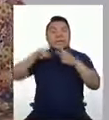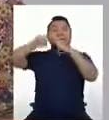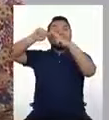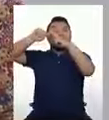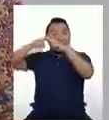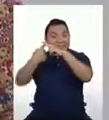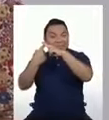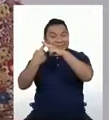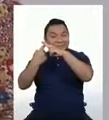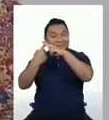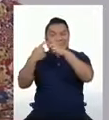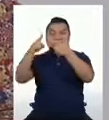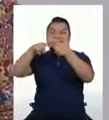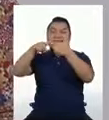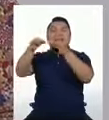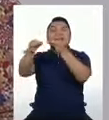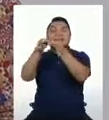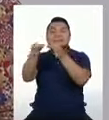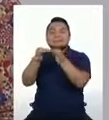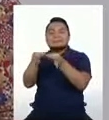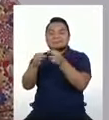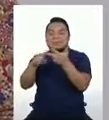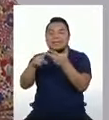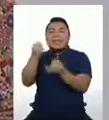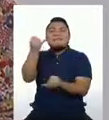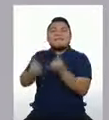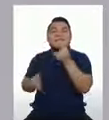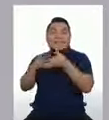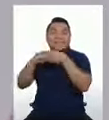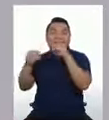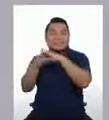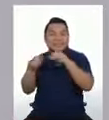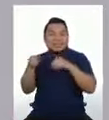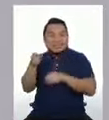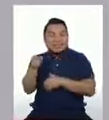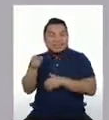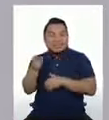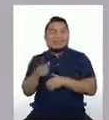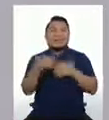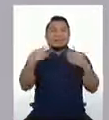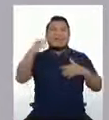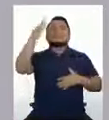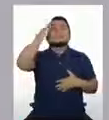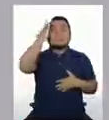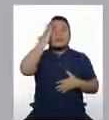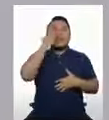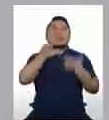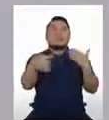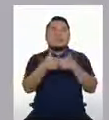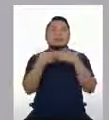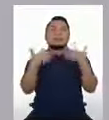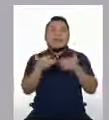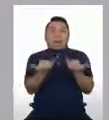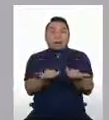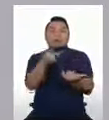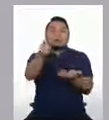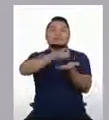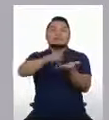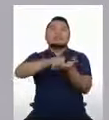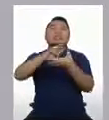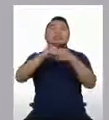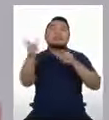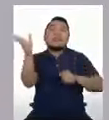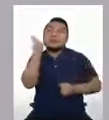Inicio, desarrollo y desenlace. Ahora que ya sabemos todo esto, nos toca escribir las historias